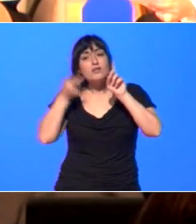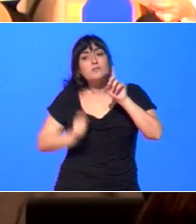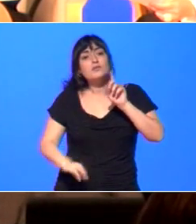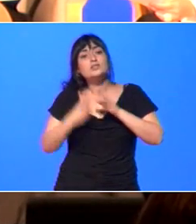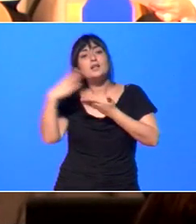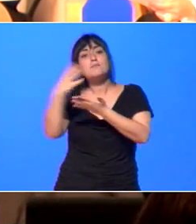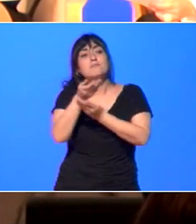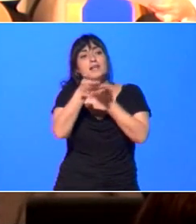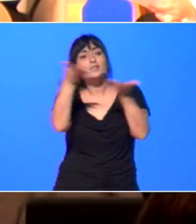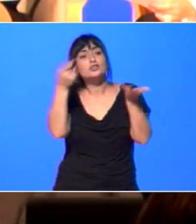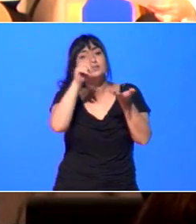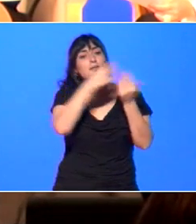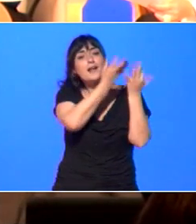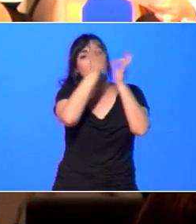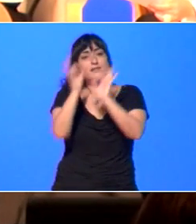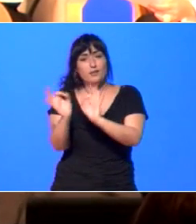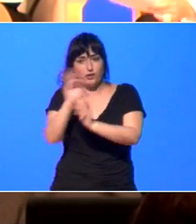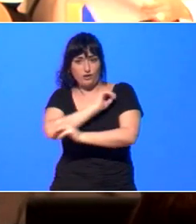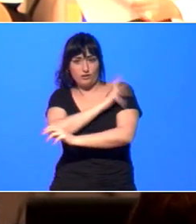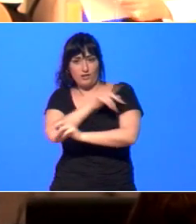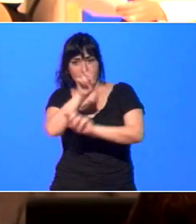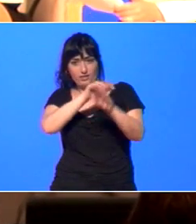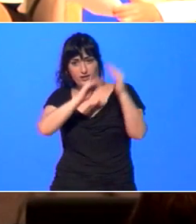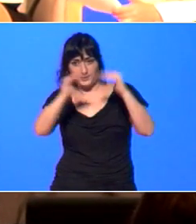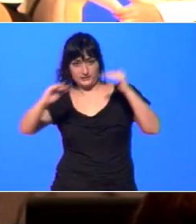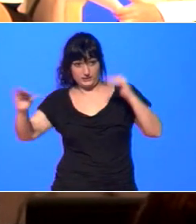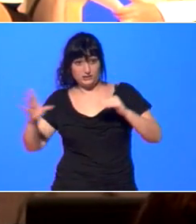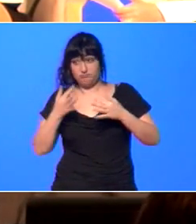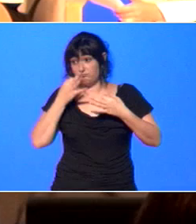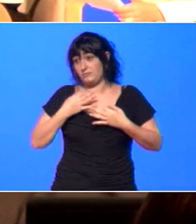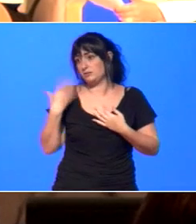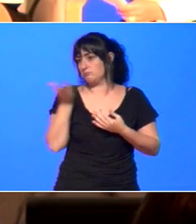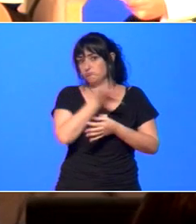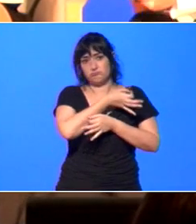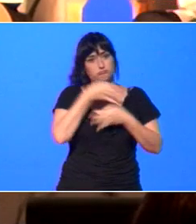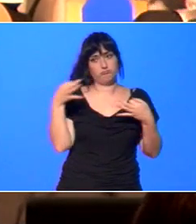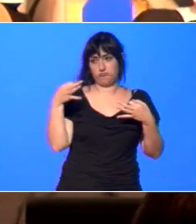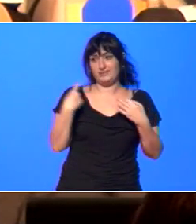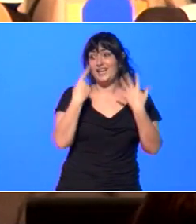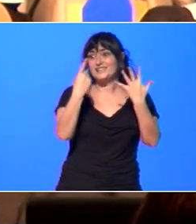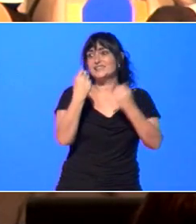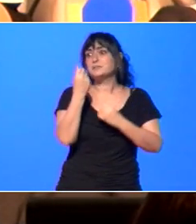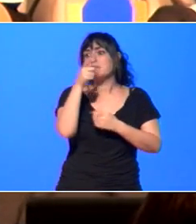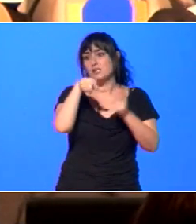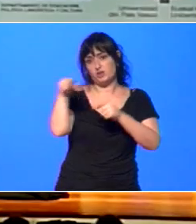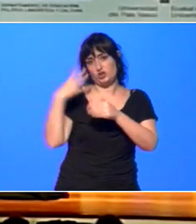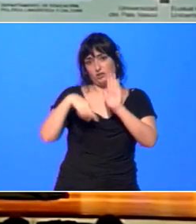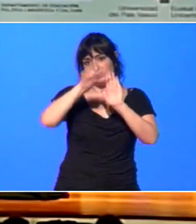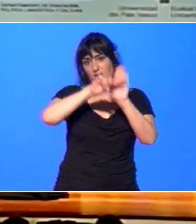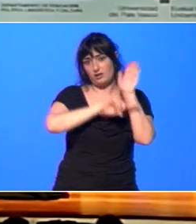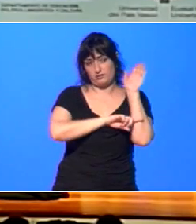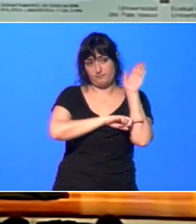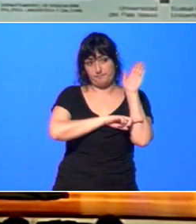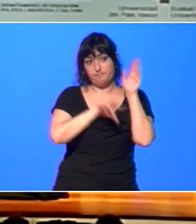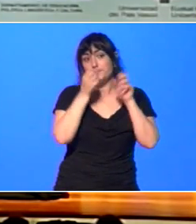atención a la diversidad. La verdad es que ha tenido muchísimo éxito, 6.000 personas inscritas. Además de Gerardo,